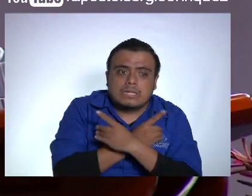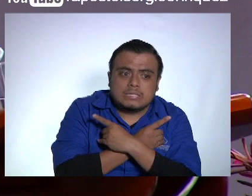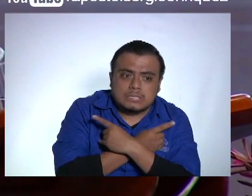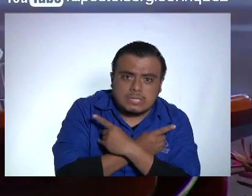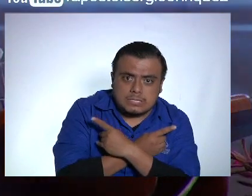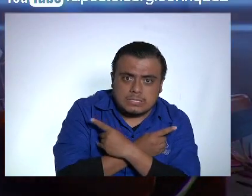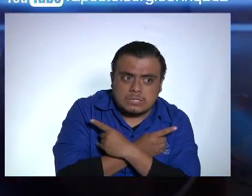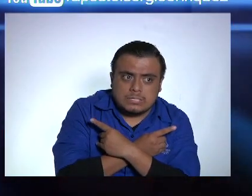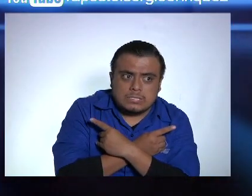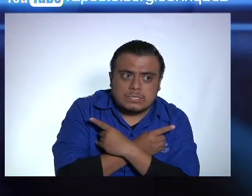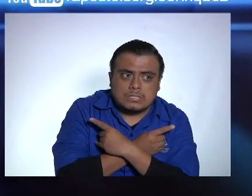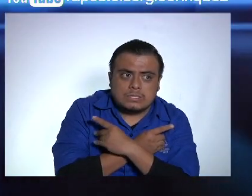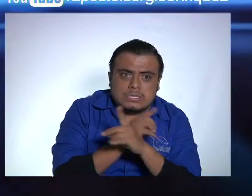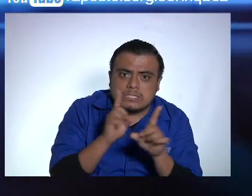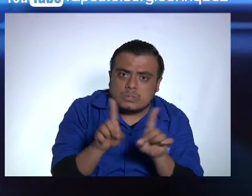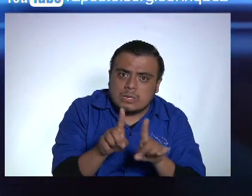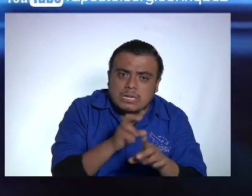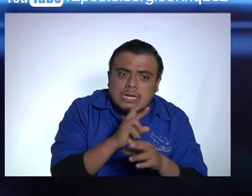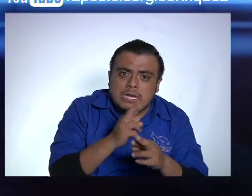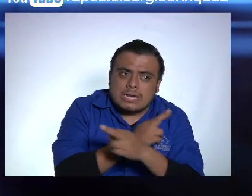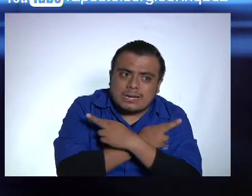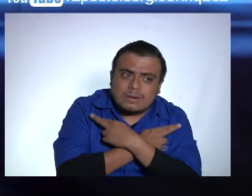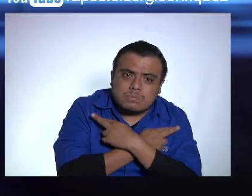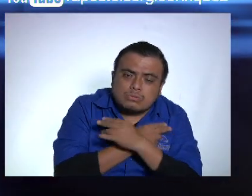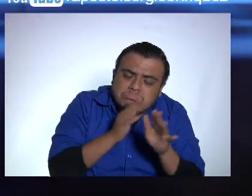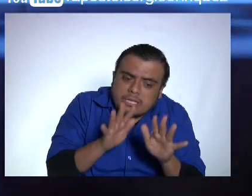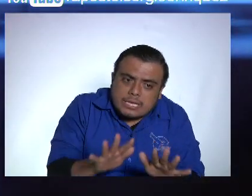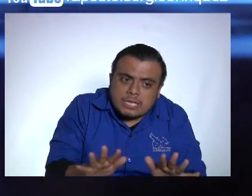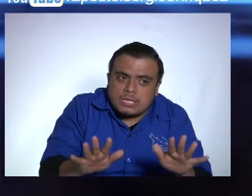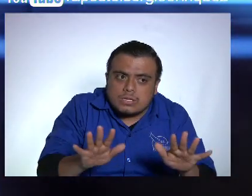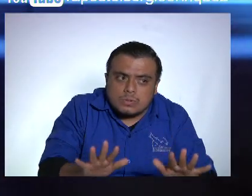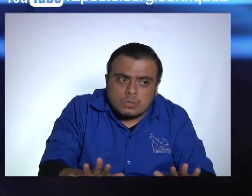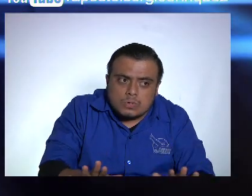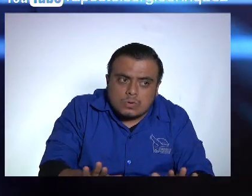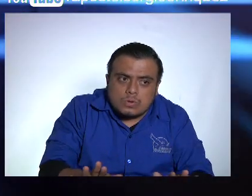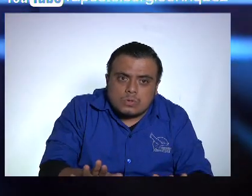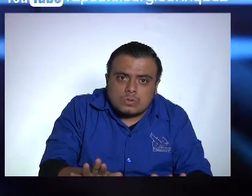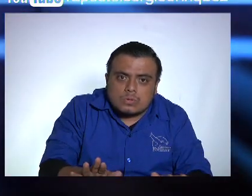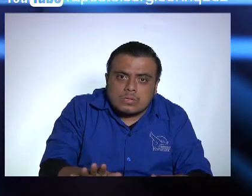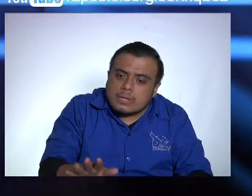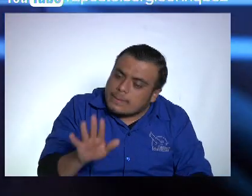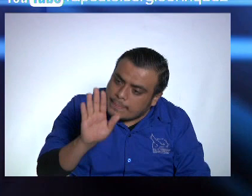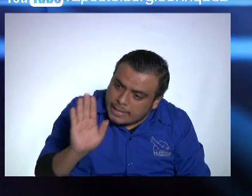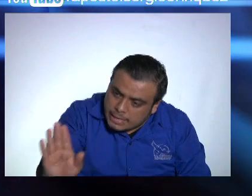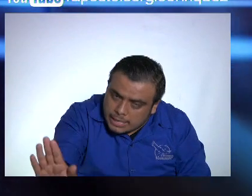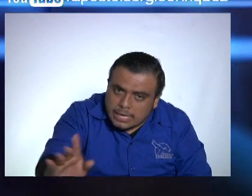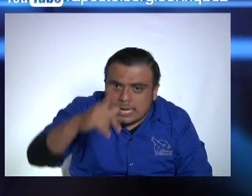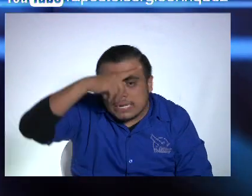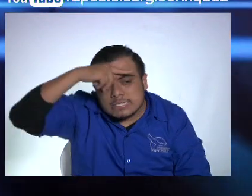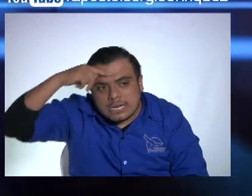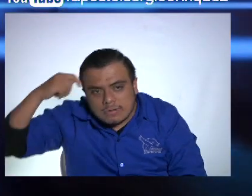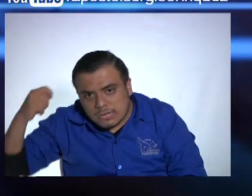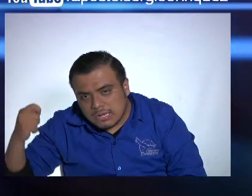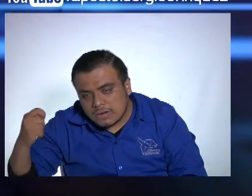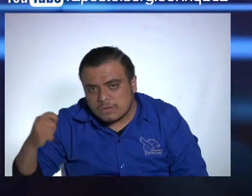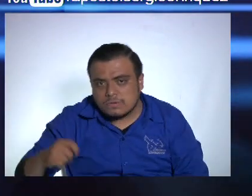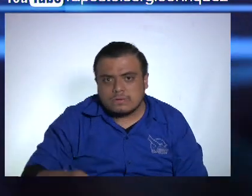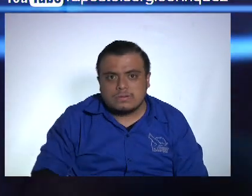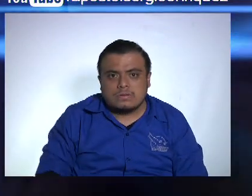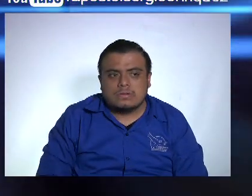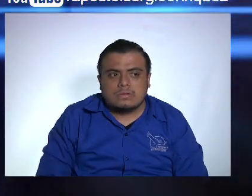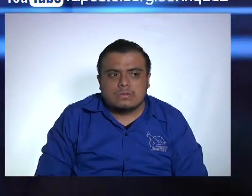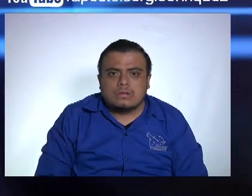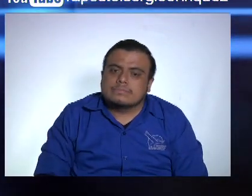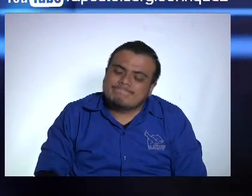es el reposo, la quietud o la pausa que se hace en medio del trabajo o de otra actividad.